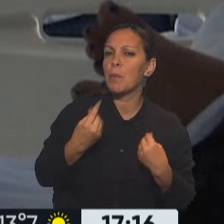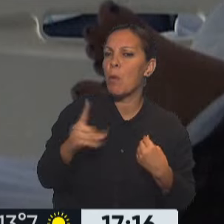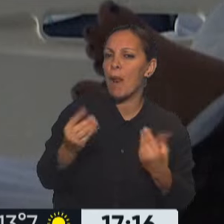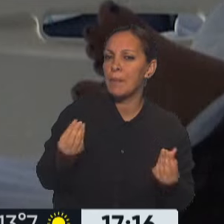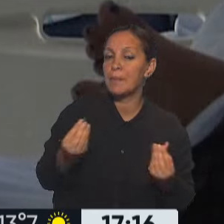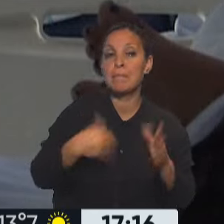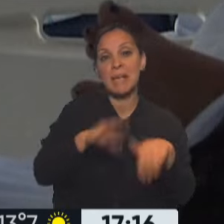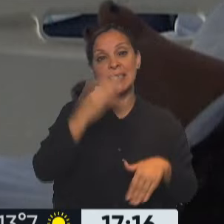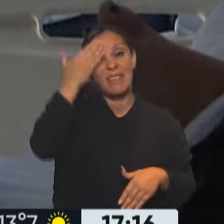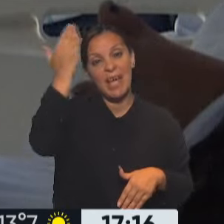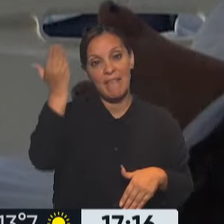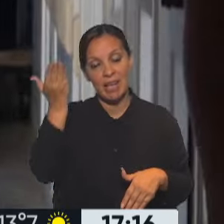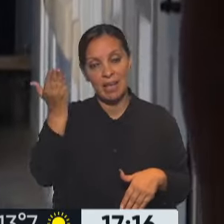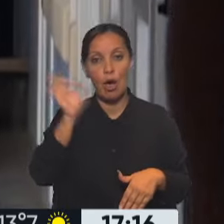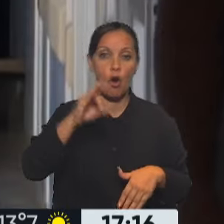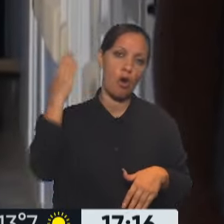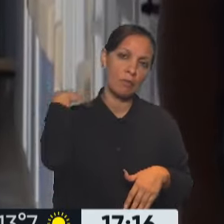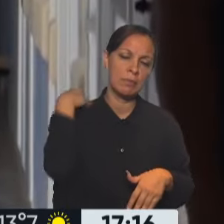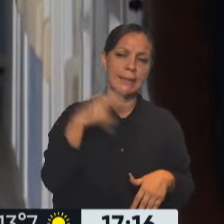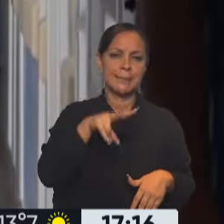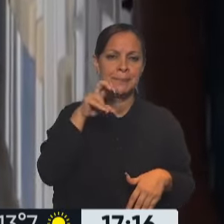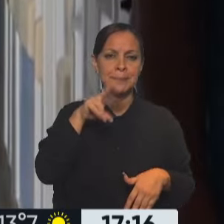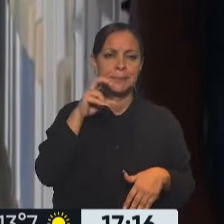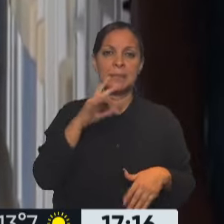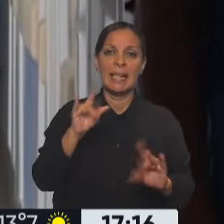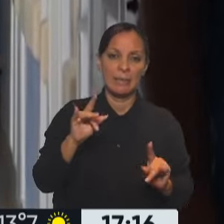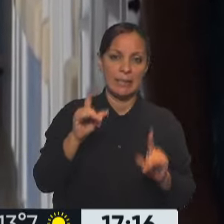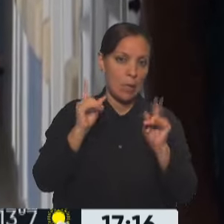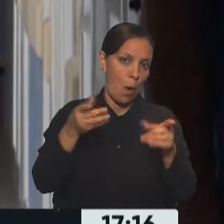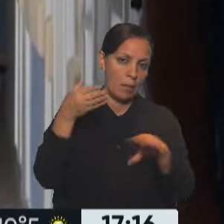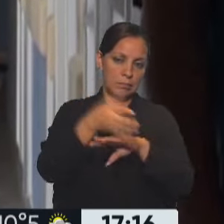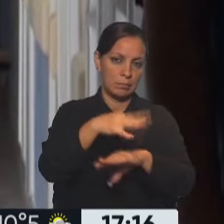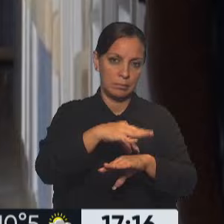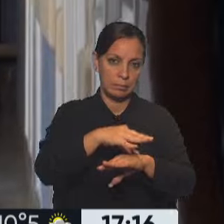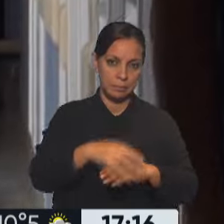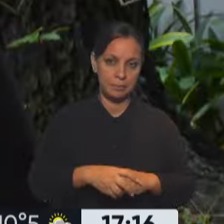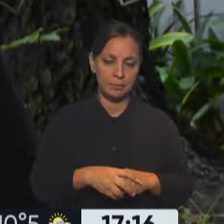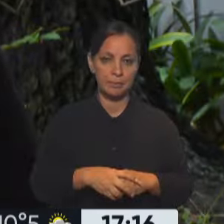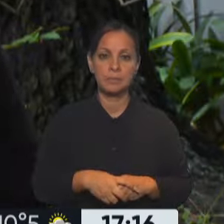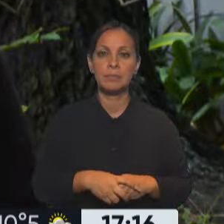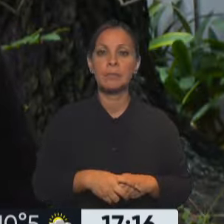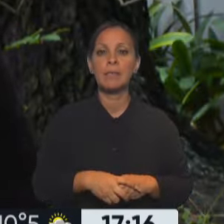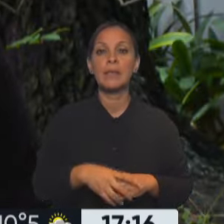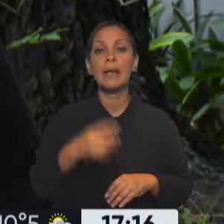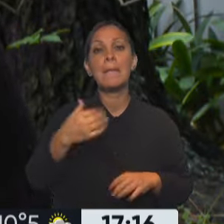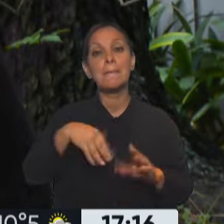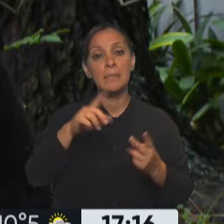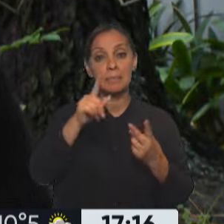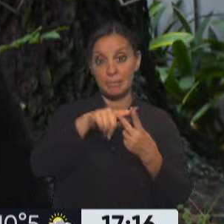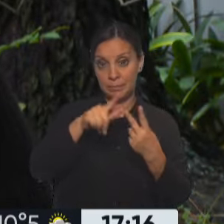fiebre, fiebre alta y dificultad respiratoria, sea psitacosis o no, hay que consultar, ¿sí? Básicamente si tenés fiebre